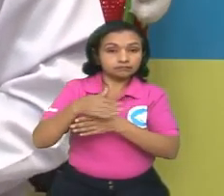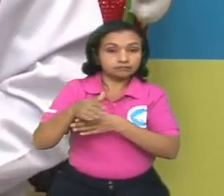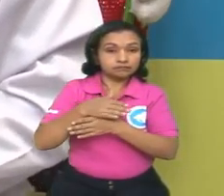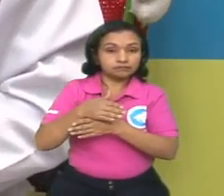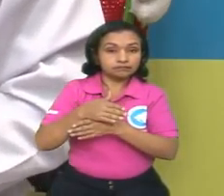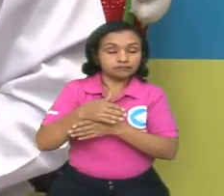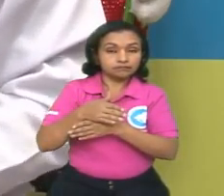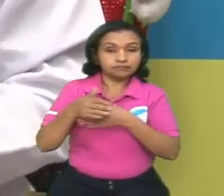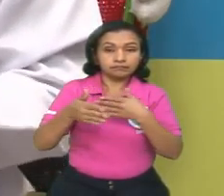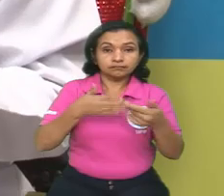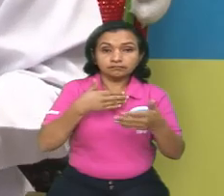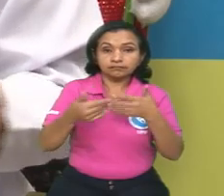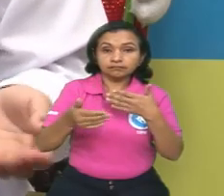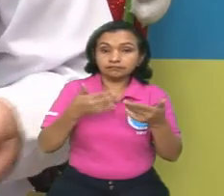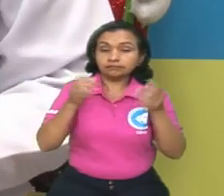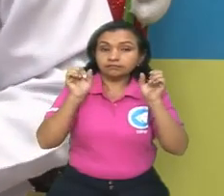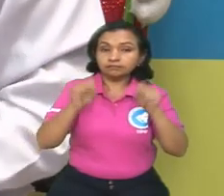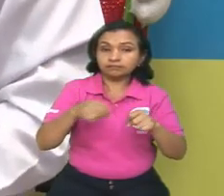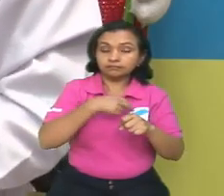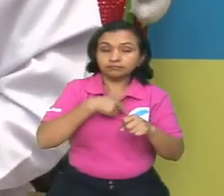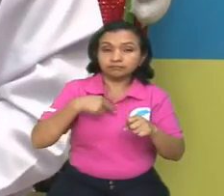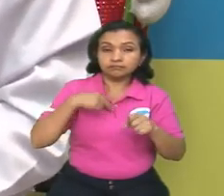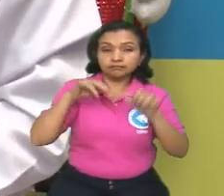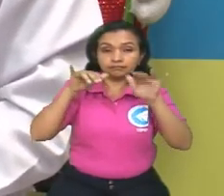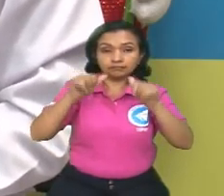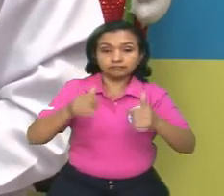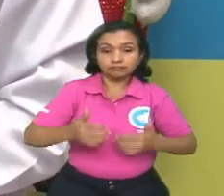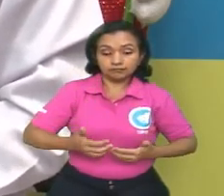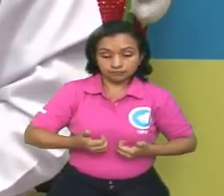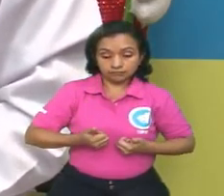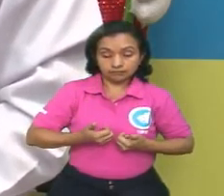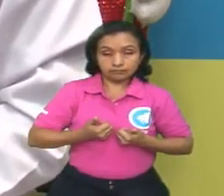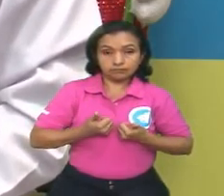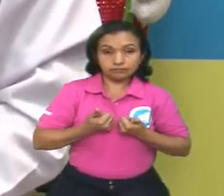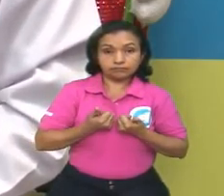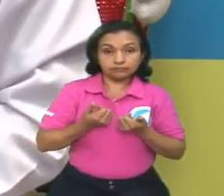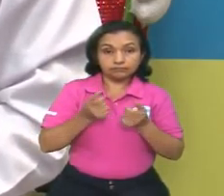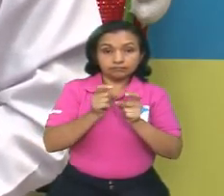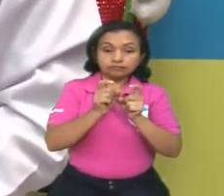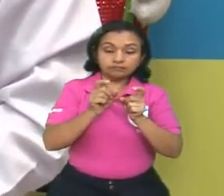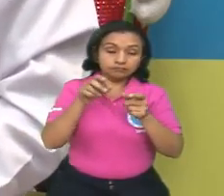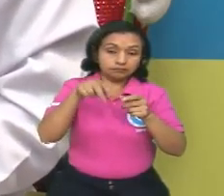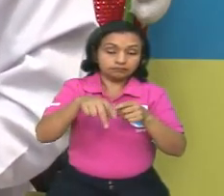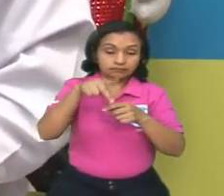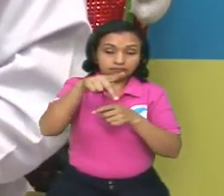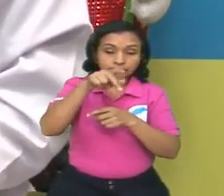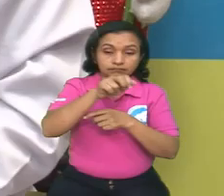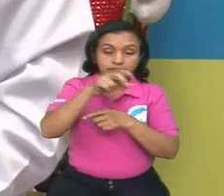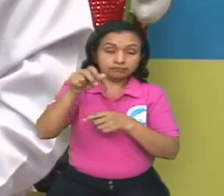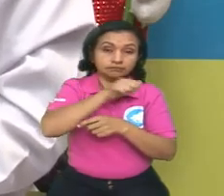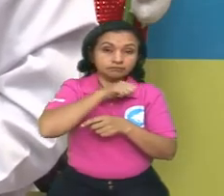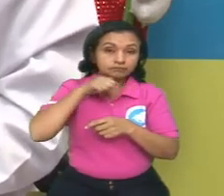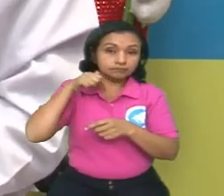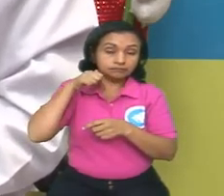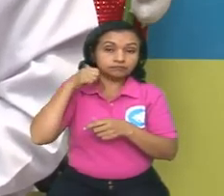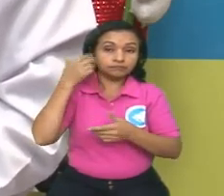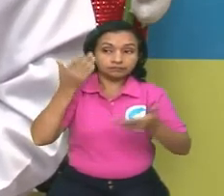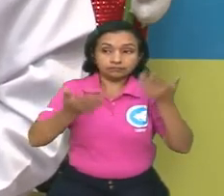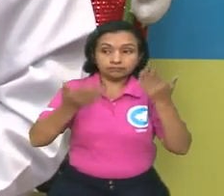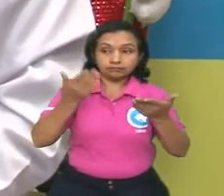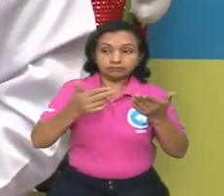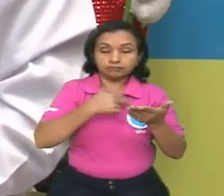Pero independientemente, o pueden haber ya cáncer que puedo diagnosticar por un Papanicolaou en ese momento, que hay ya células que son invasoras, con